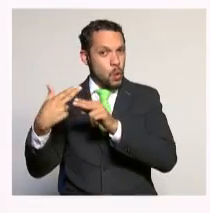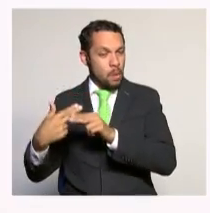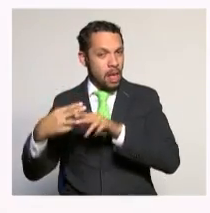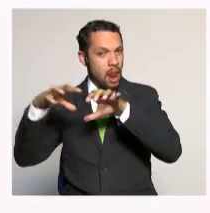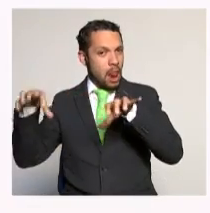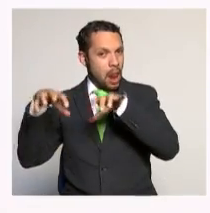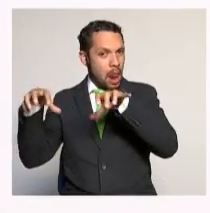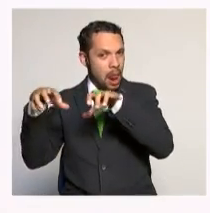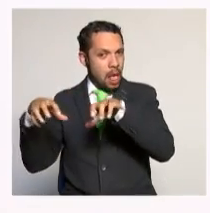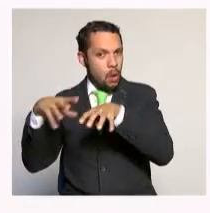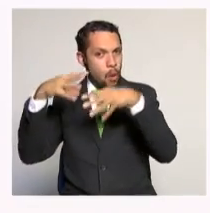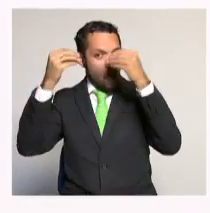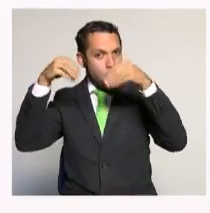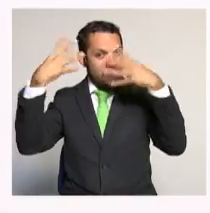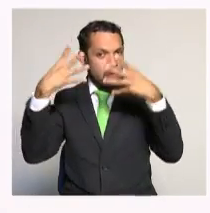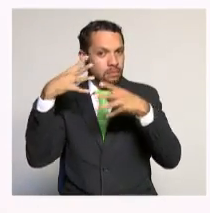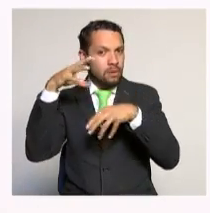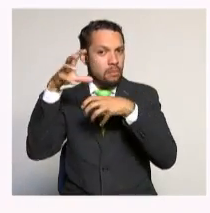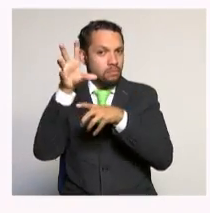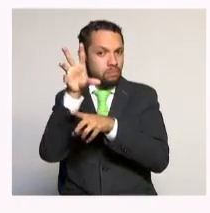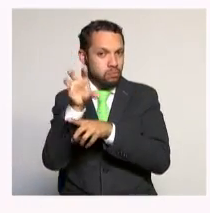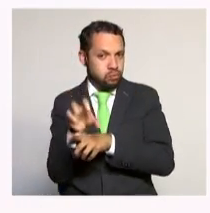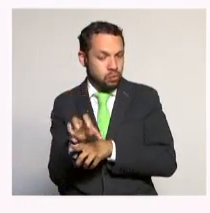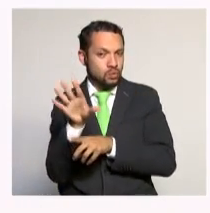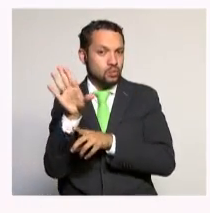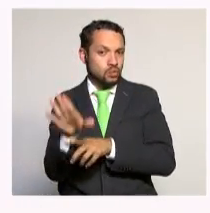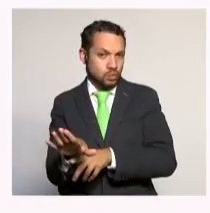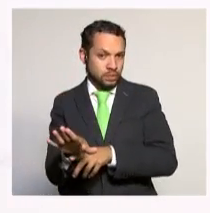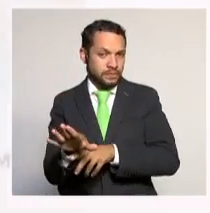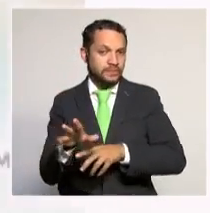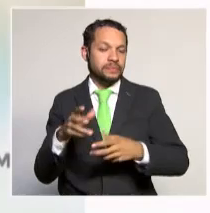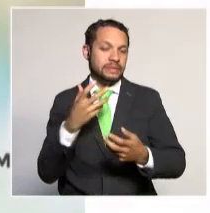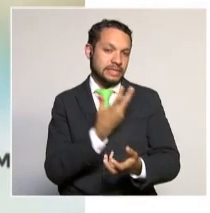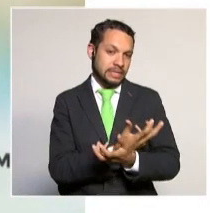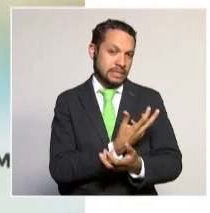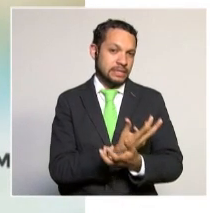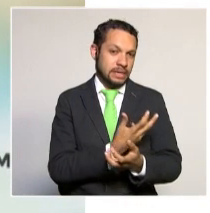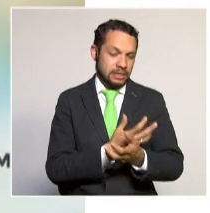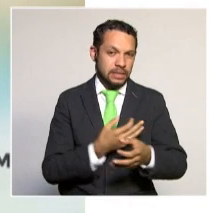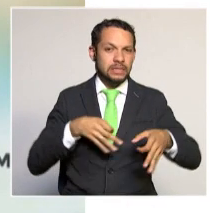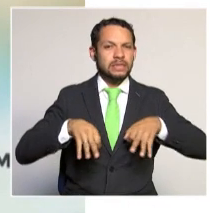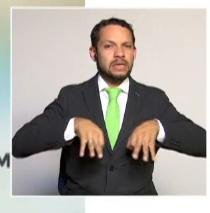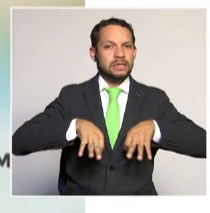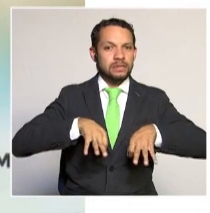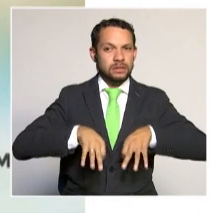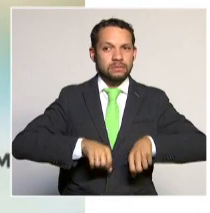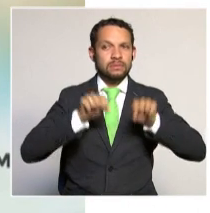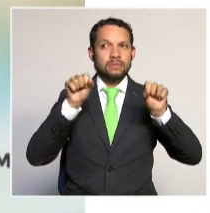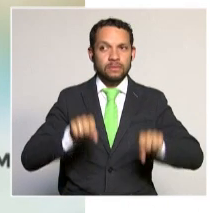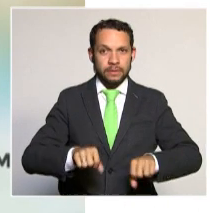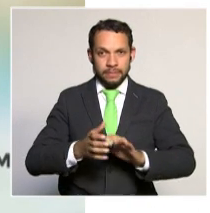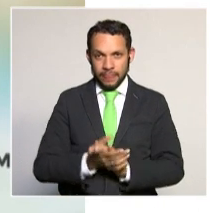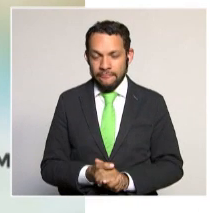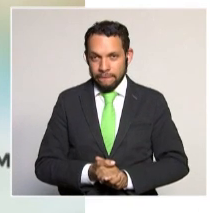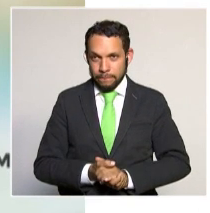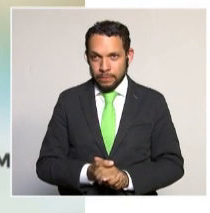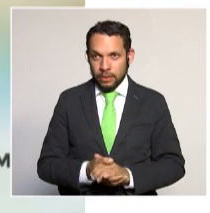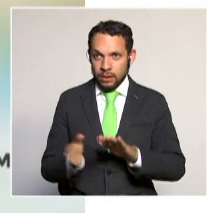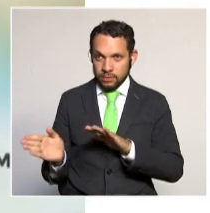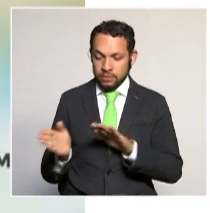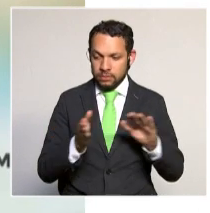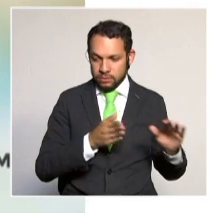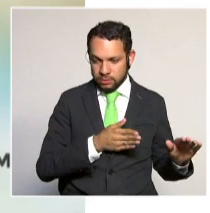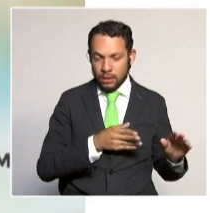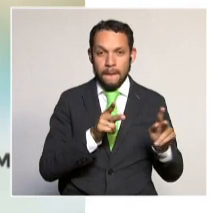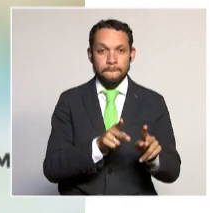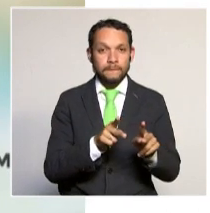que es el cerebro. Eso sería, desde el punto de vista clínico, de una forma muy simplificada. Estas personas